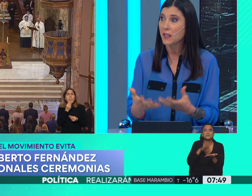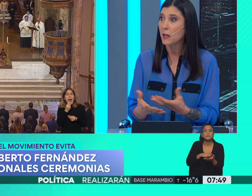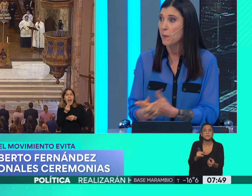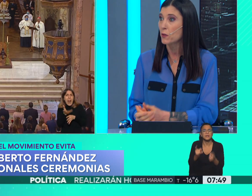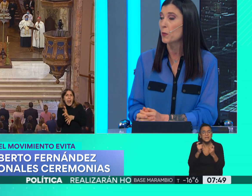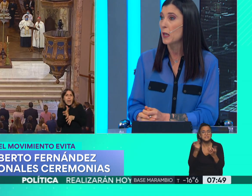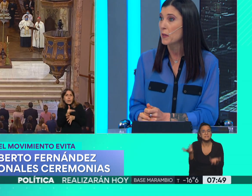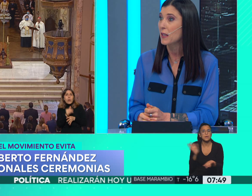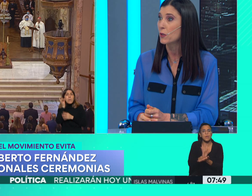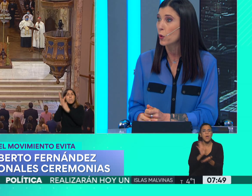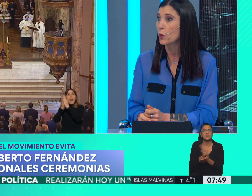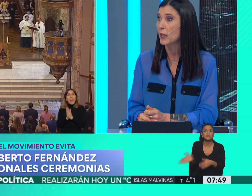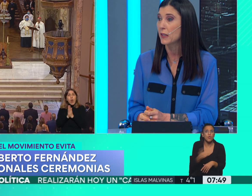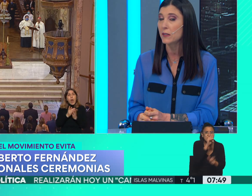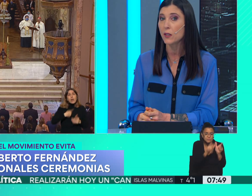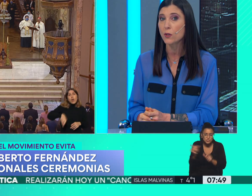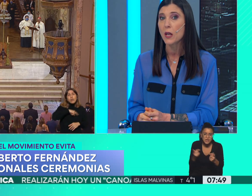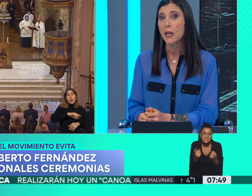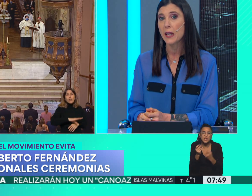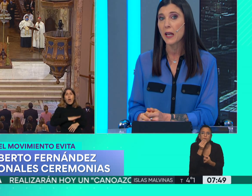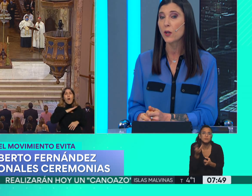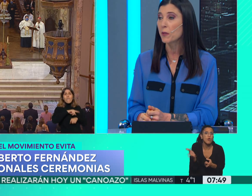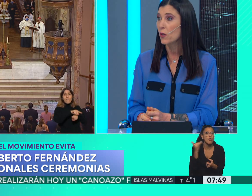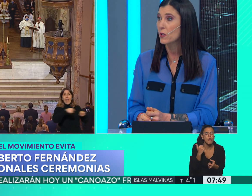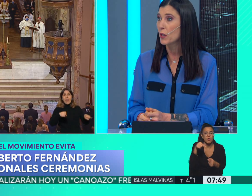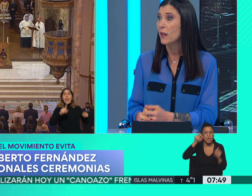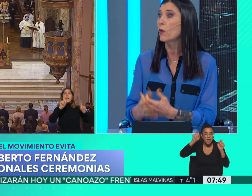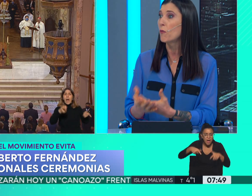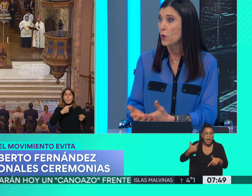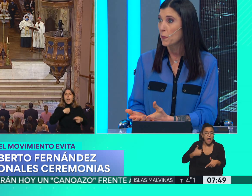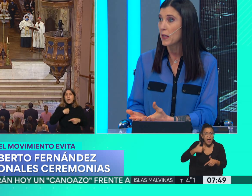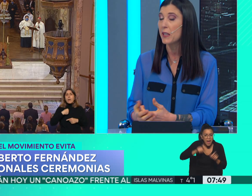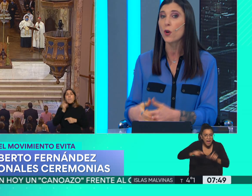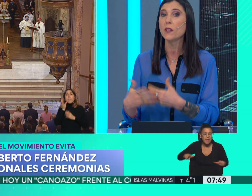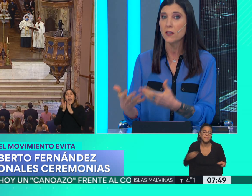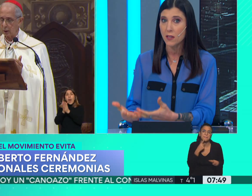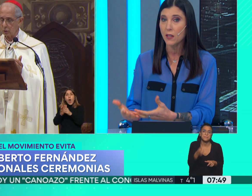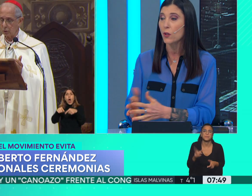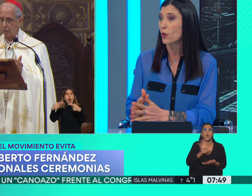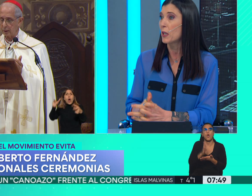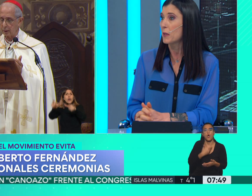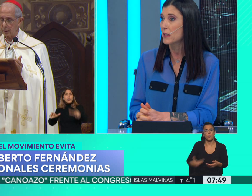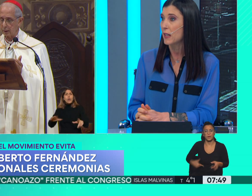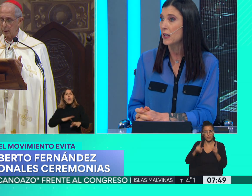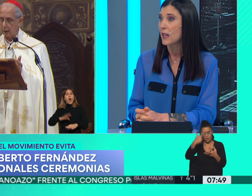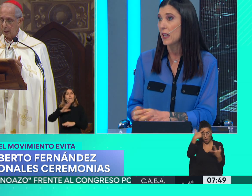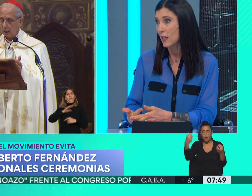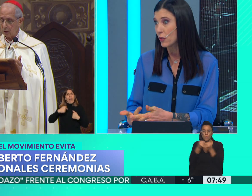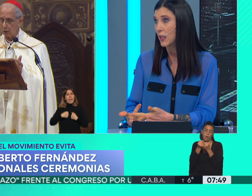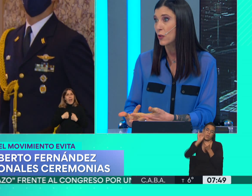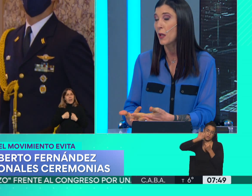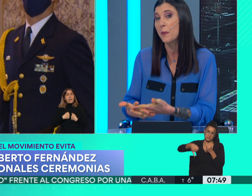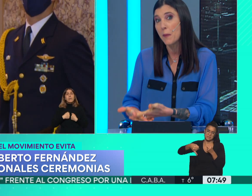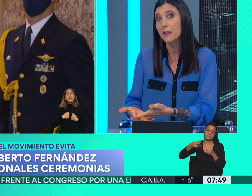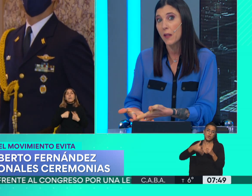garantizar el pan sobre la mesa de todos los argentinos el gobierno nacional conforme y coincidiendo con el mensaje en el